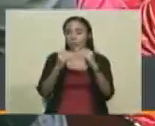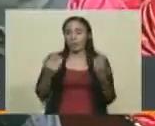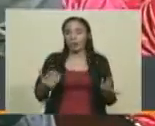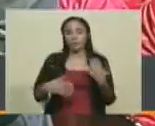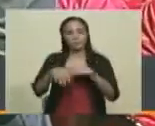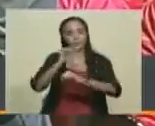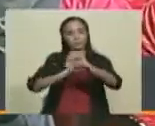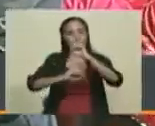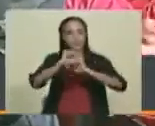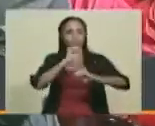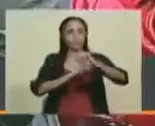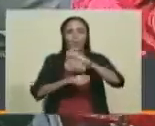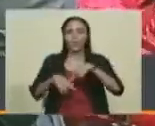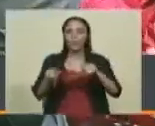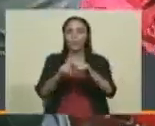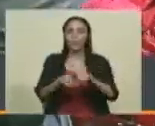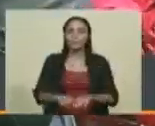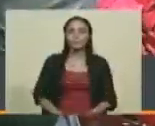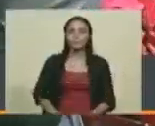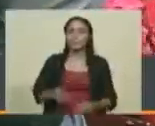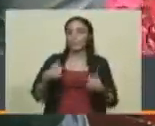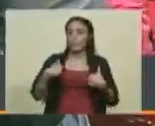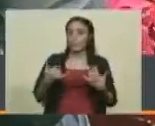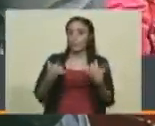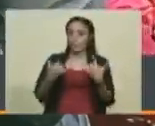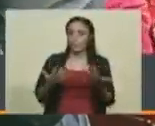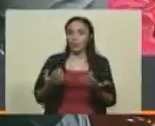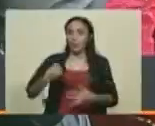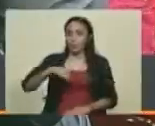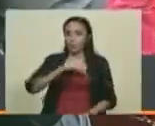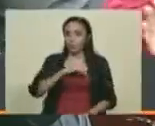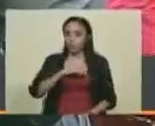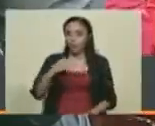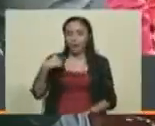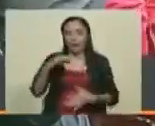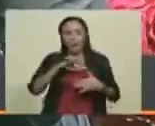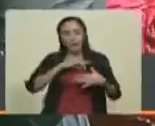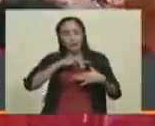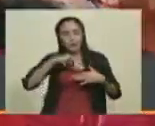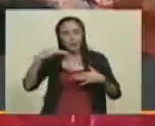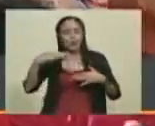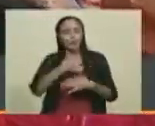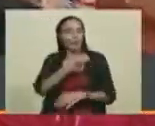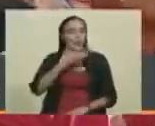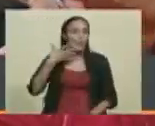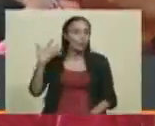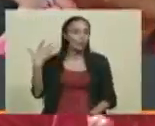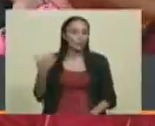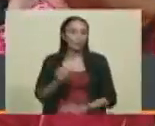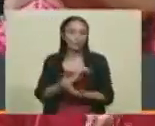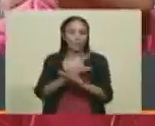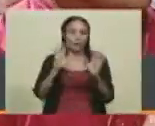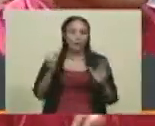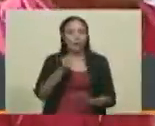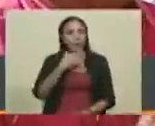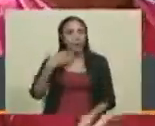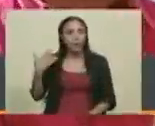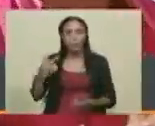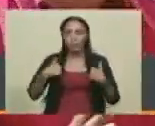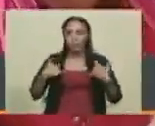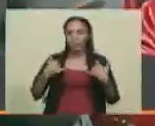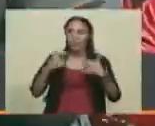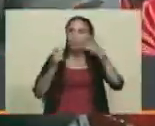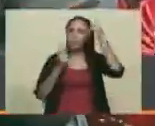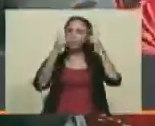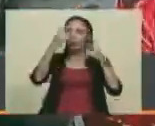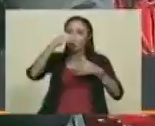acompaña hoy en día. Y desde aquí, presidente, nosotros nos sentimos plenamente orgullosos porque aquí está Chávez